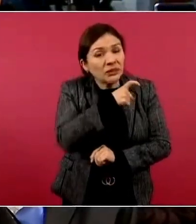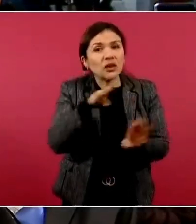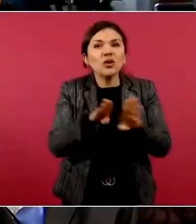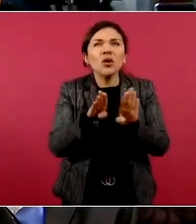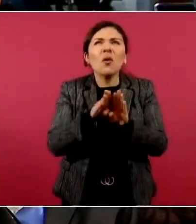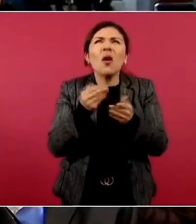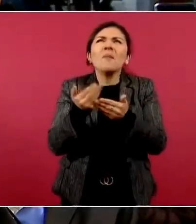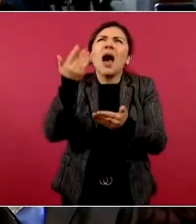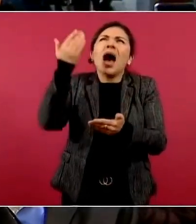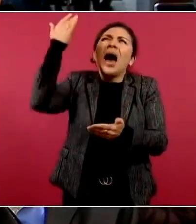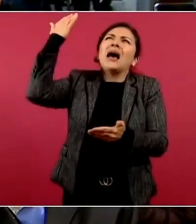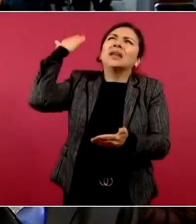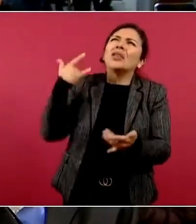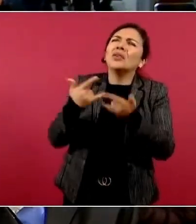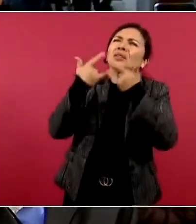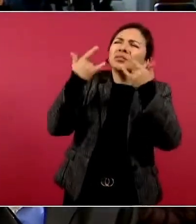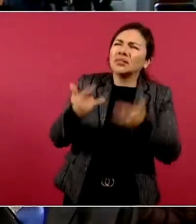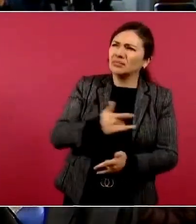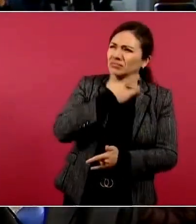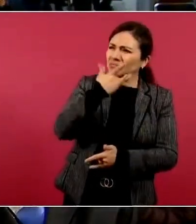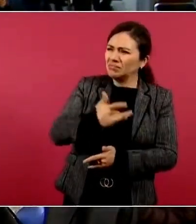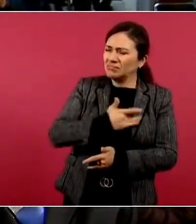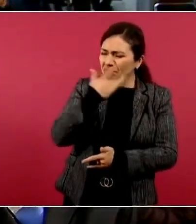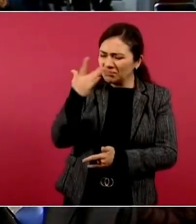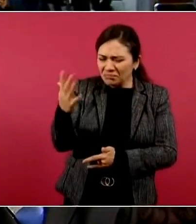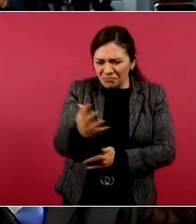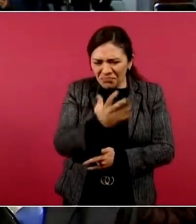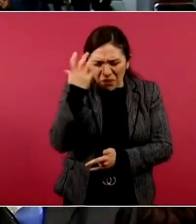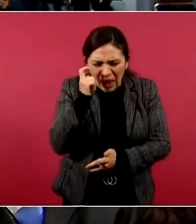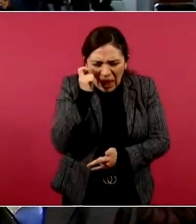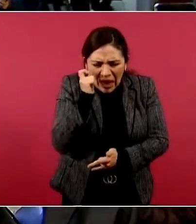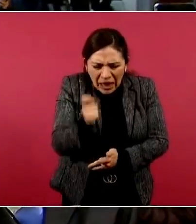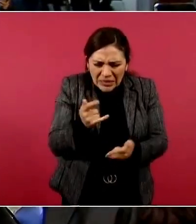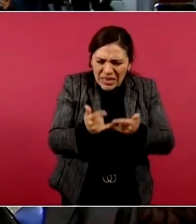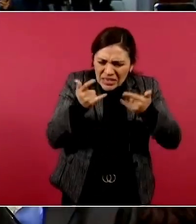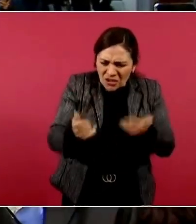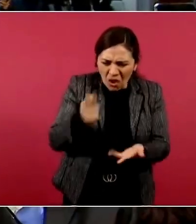pasado y como que le da un poco de vergüenza por lo que han contado los historiadores